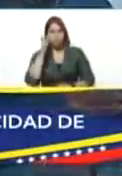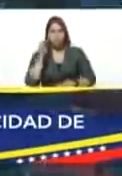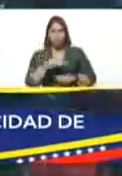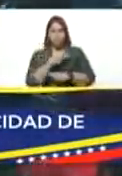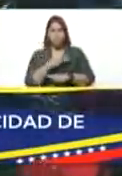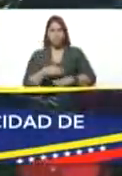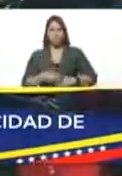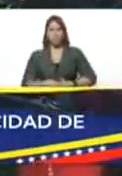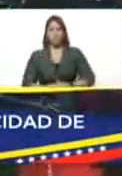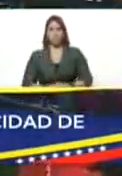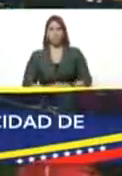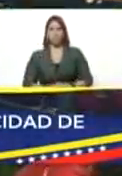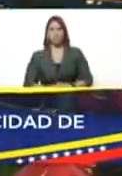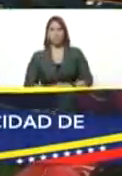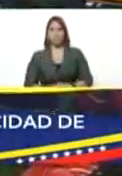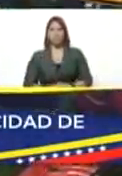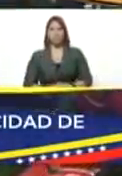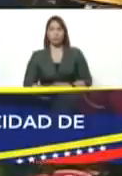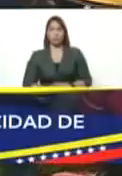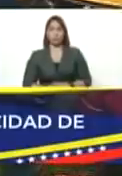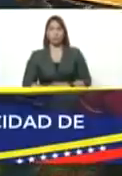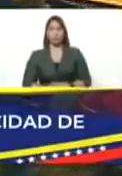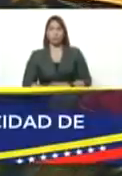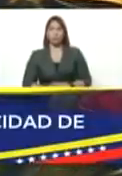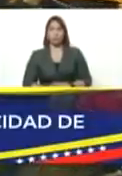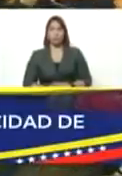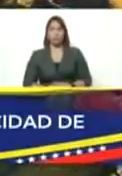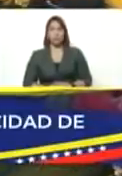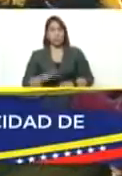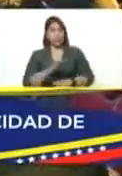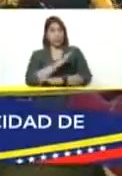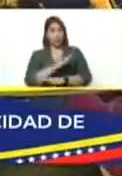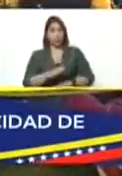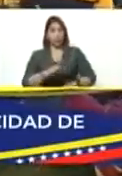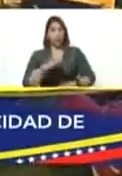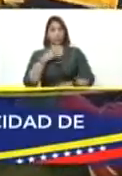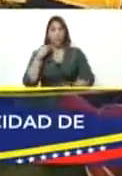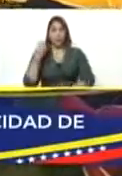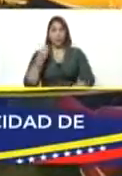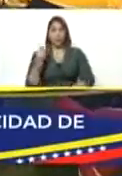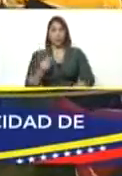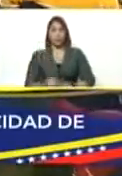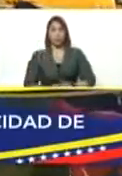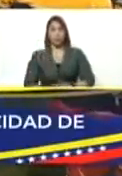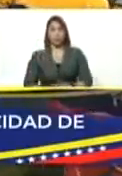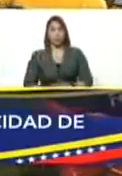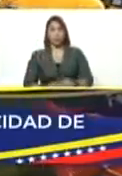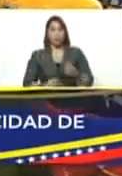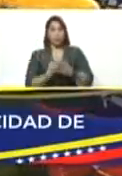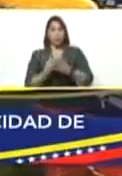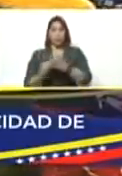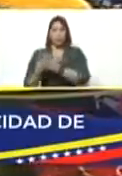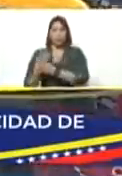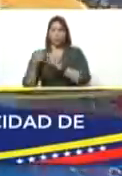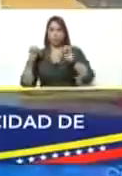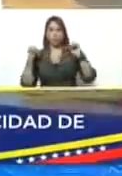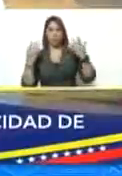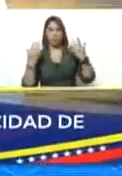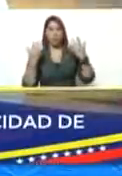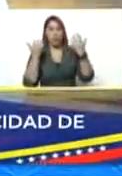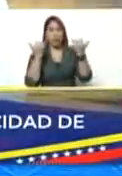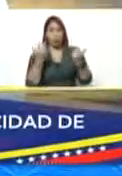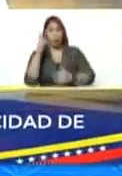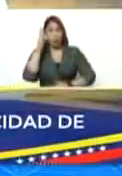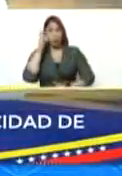Sandro? Sí. Ah, esa canción era muy famosa de Sandro. Rosa, Rosa. Ahora vamos a